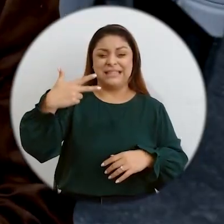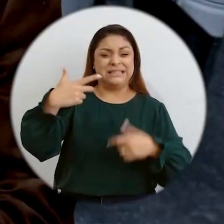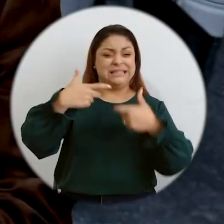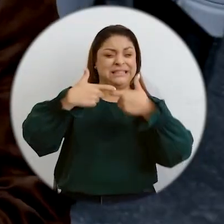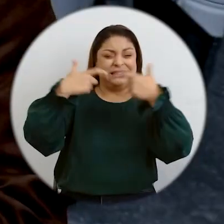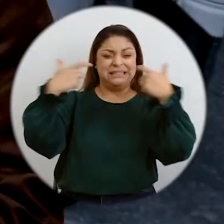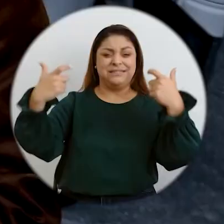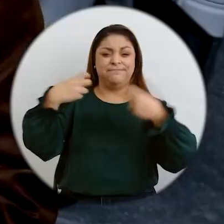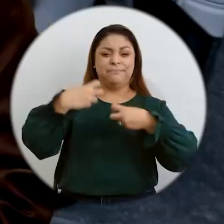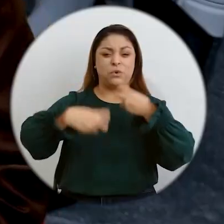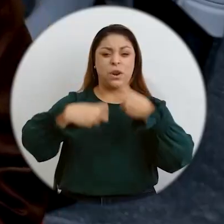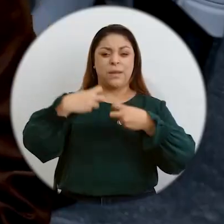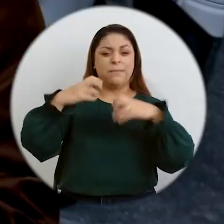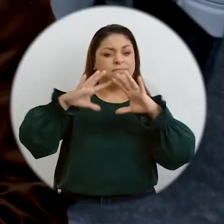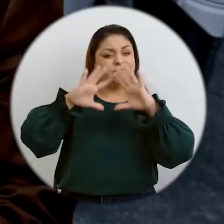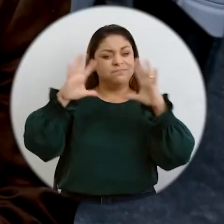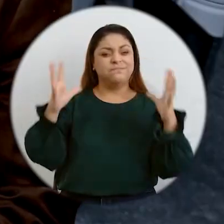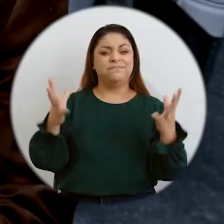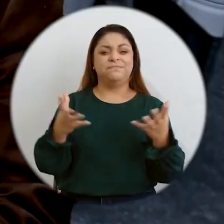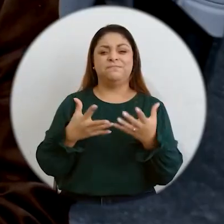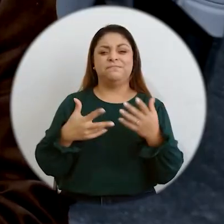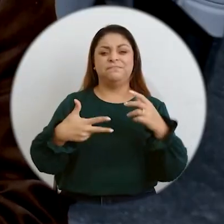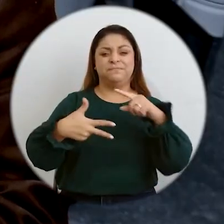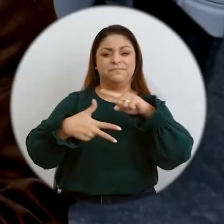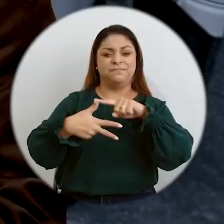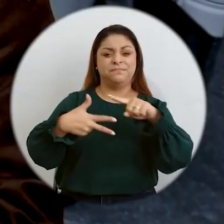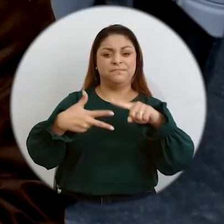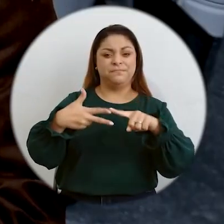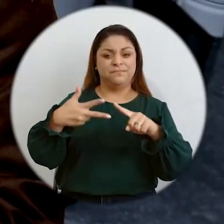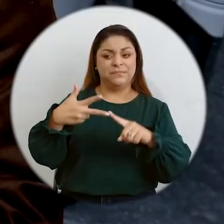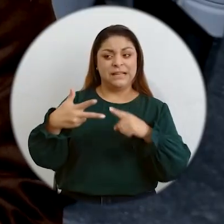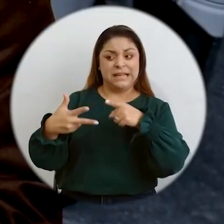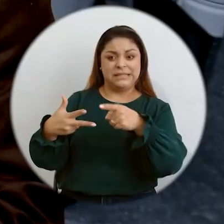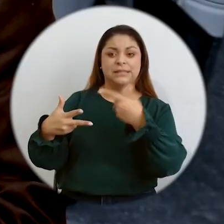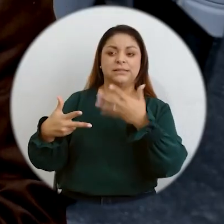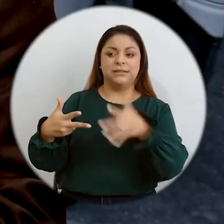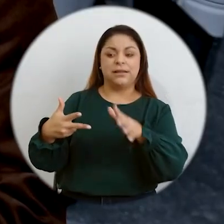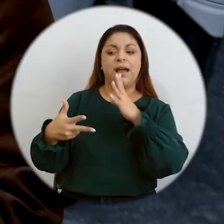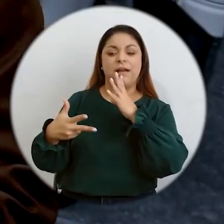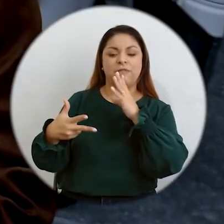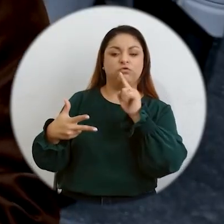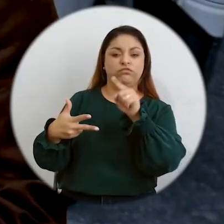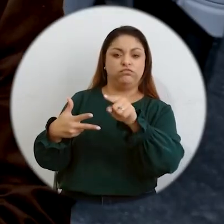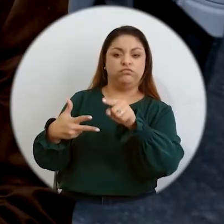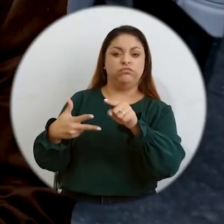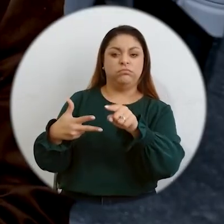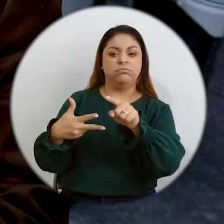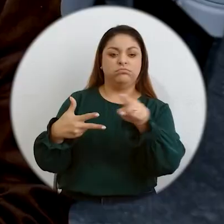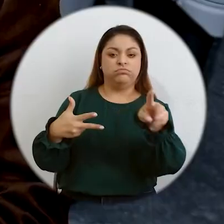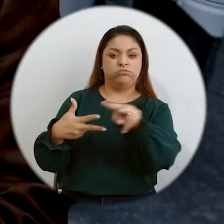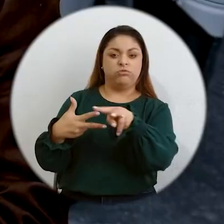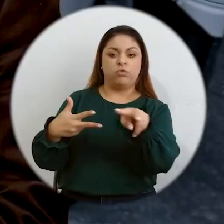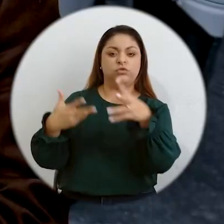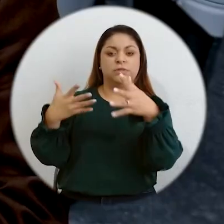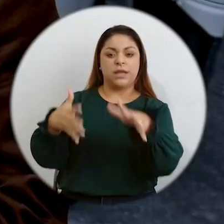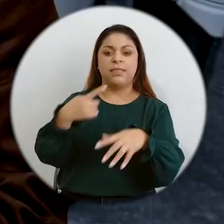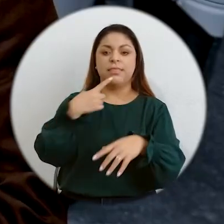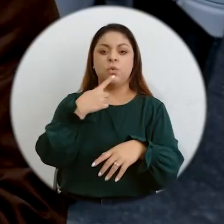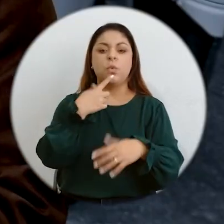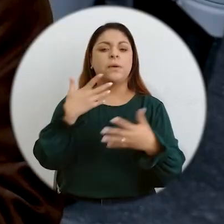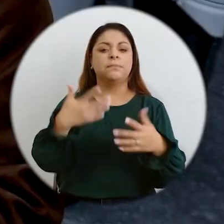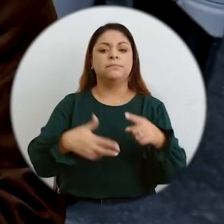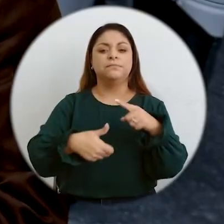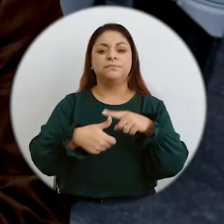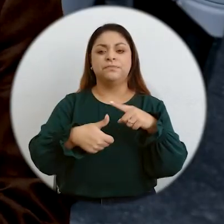problemas globales que ya María Fernanda mencionó y Sara también: